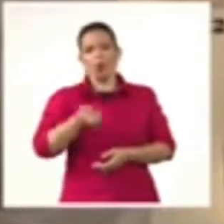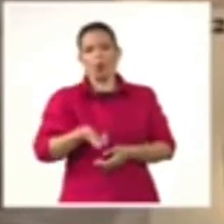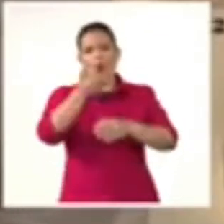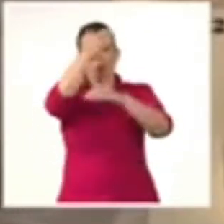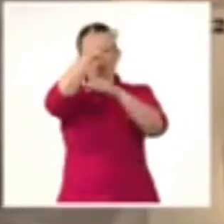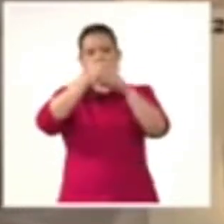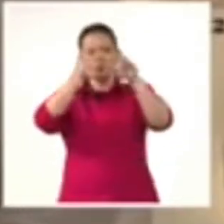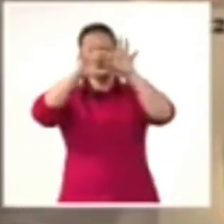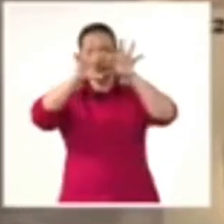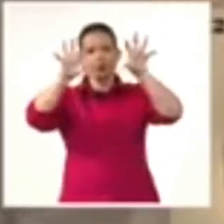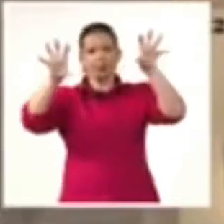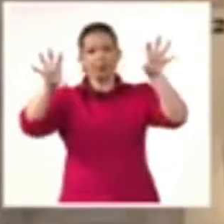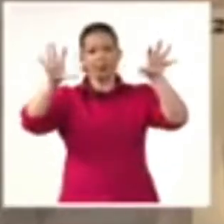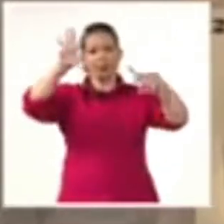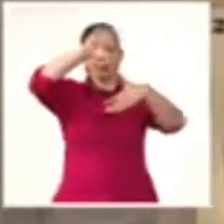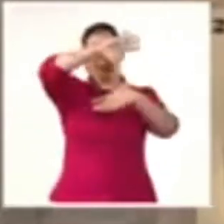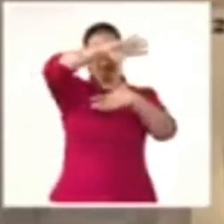que crecían en sentido inverso, y cito: